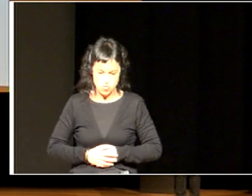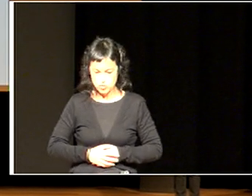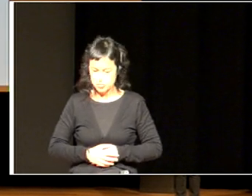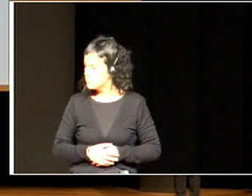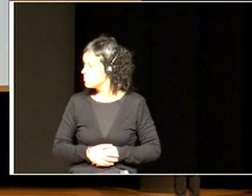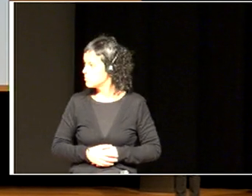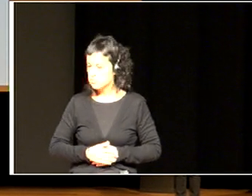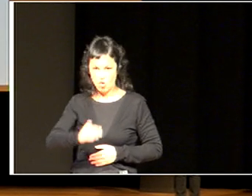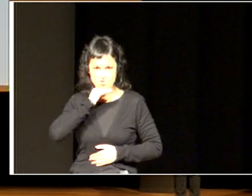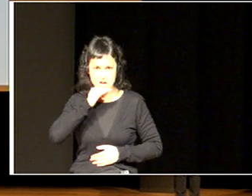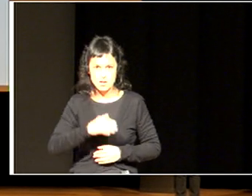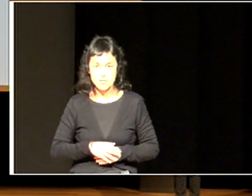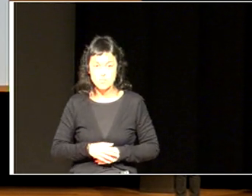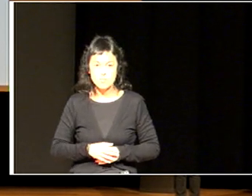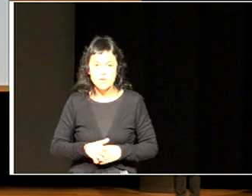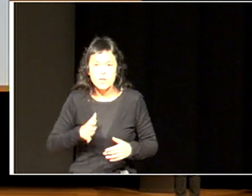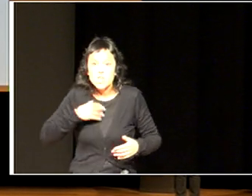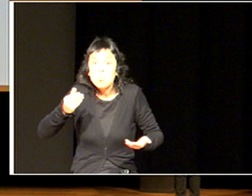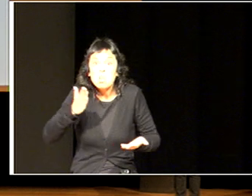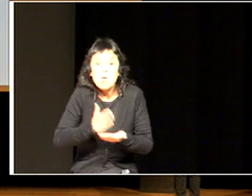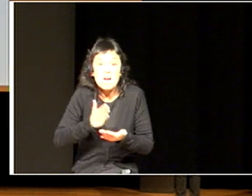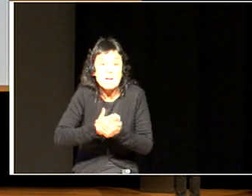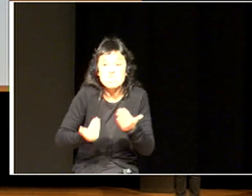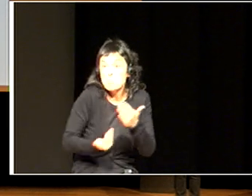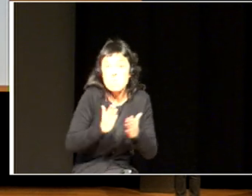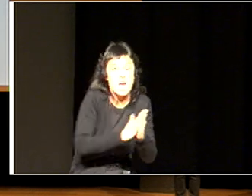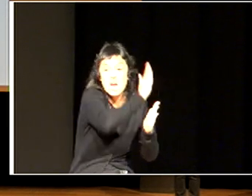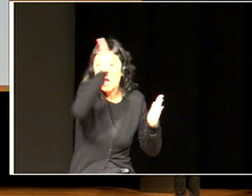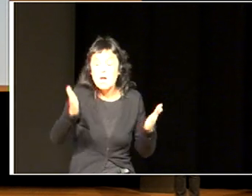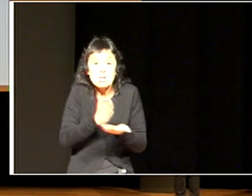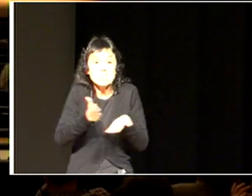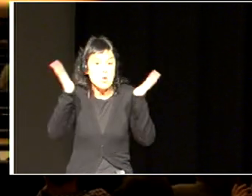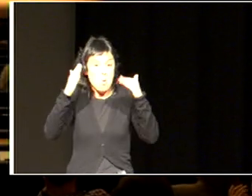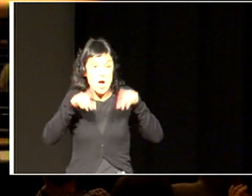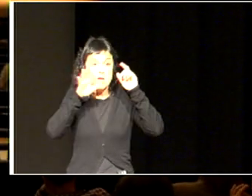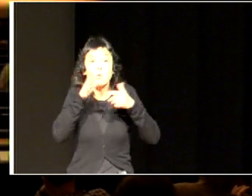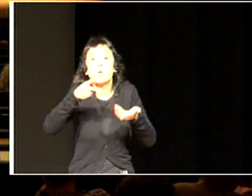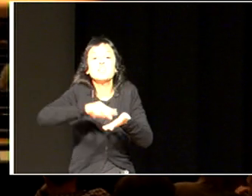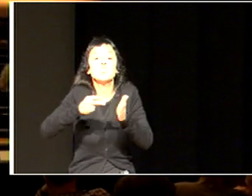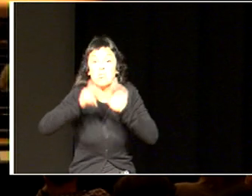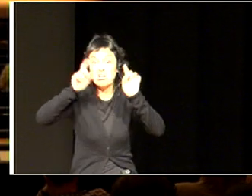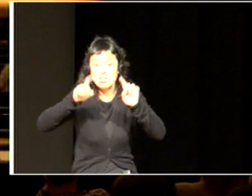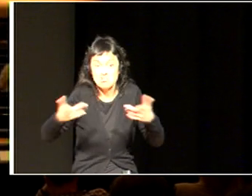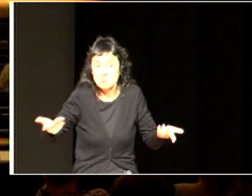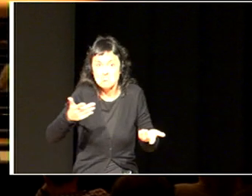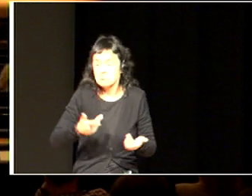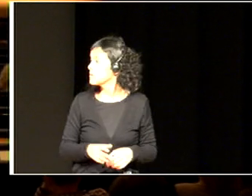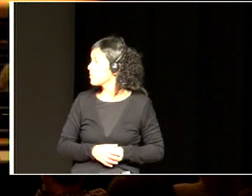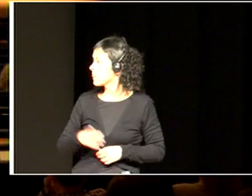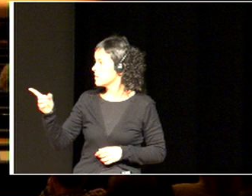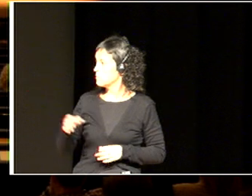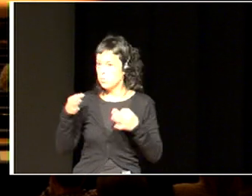que a lo mejor no han tenido clase en toda la mañana porque es el de tecnología sabes de sur